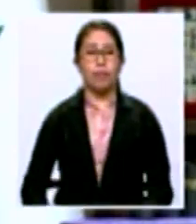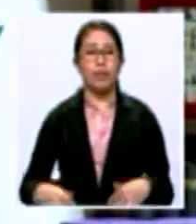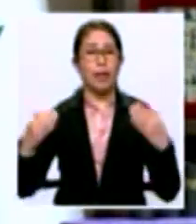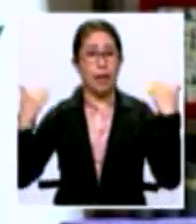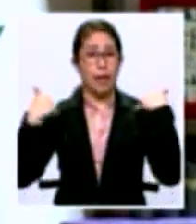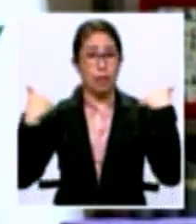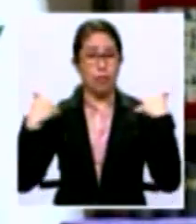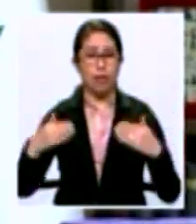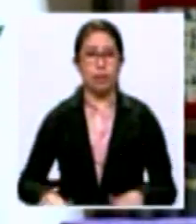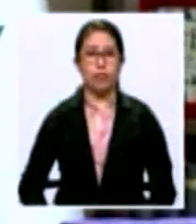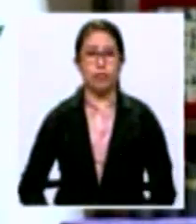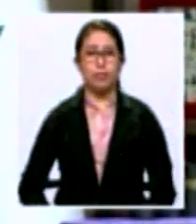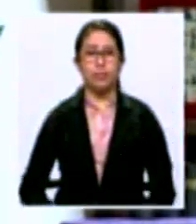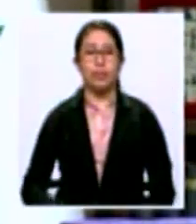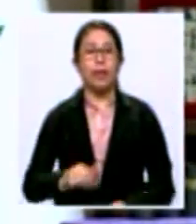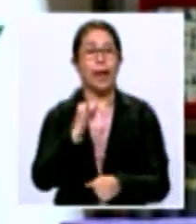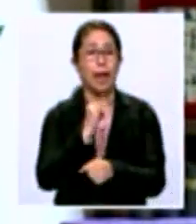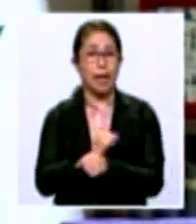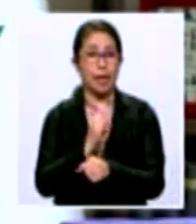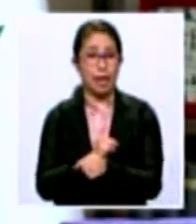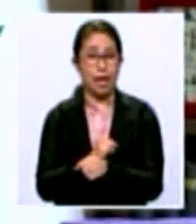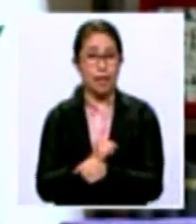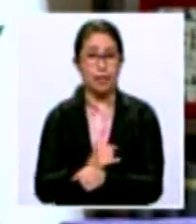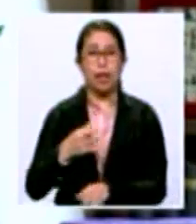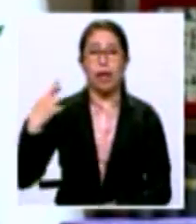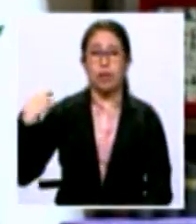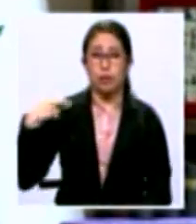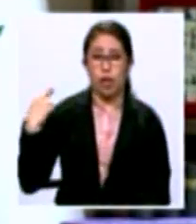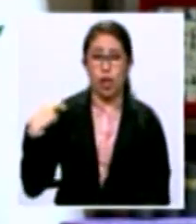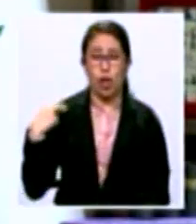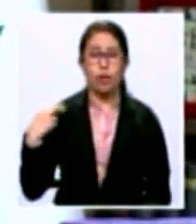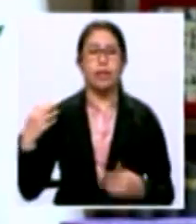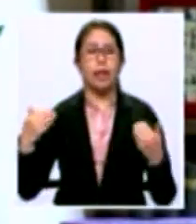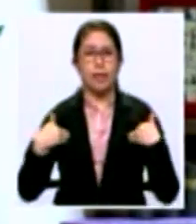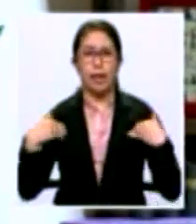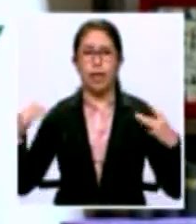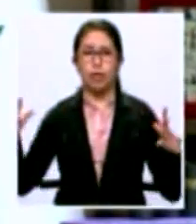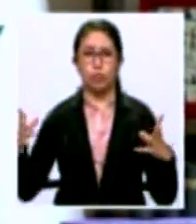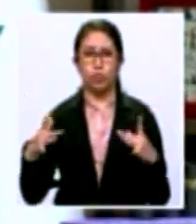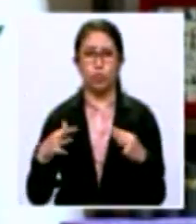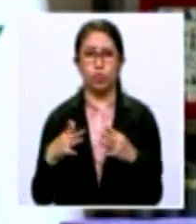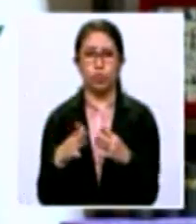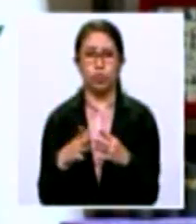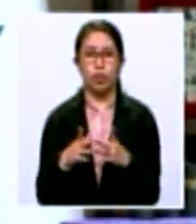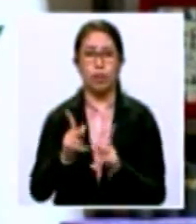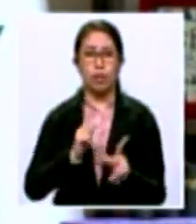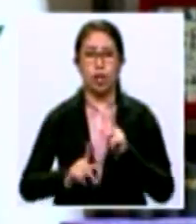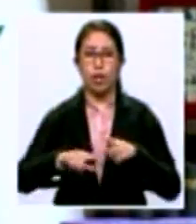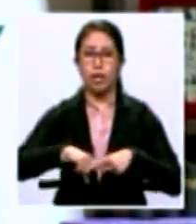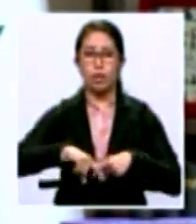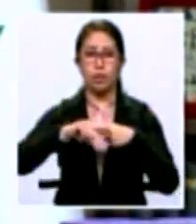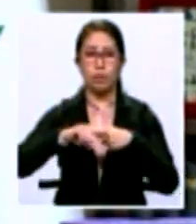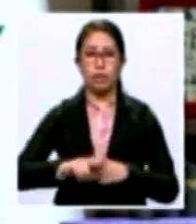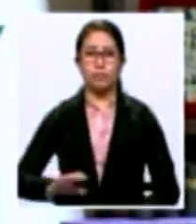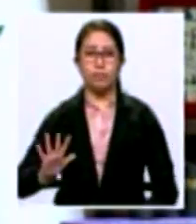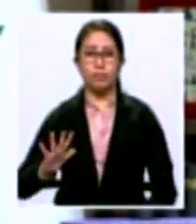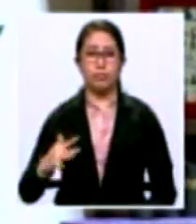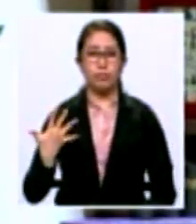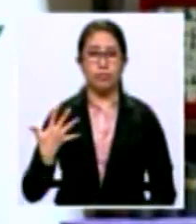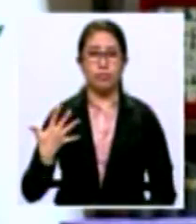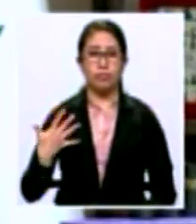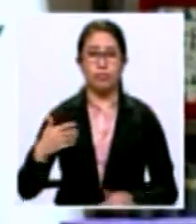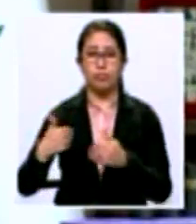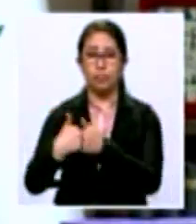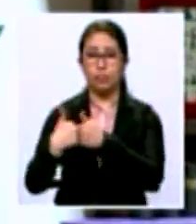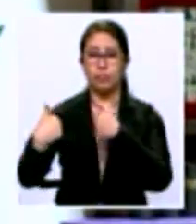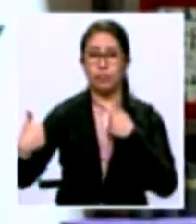iglesias religiosas o culturales que generen aglomeración de personas. Número cinco, distancia